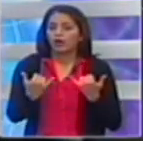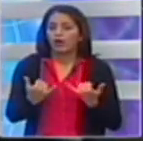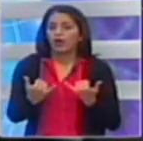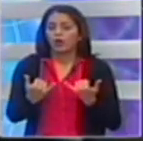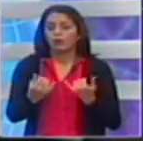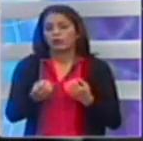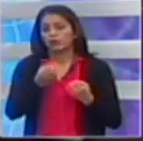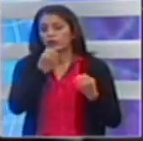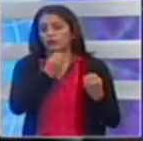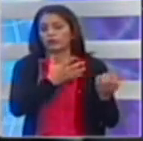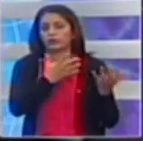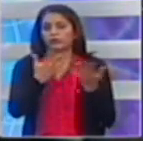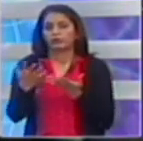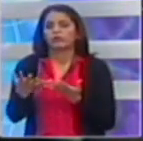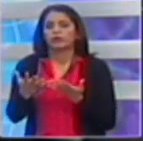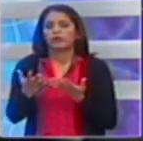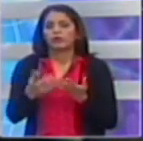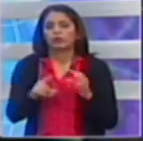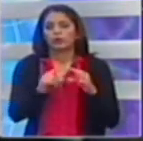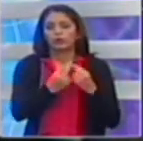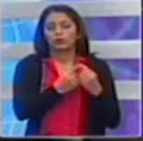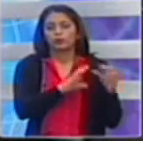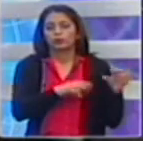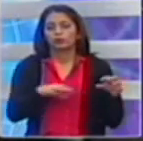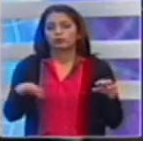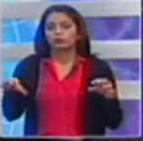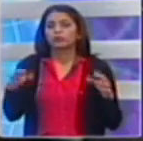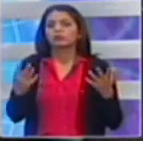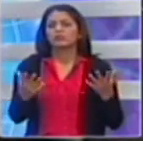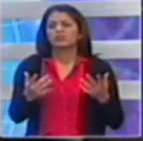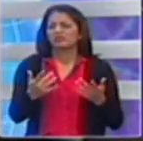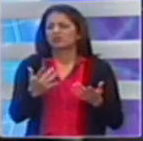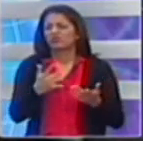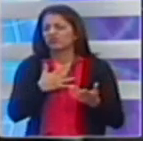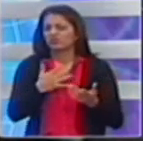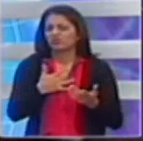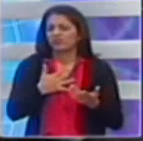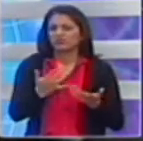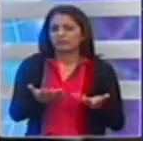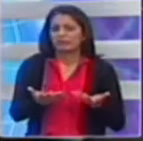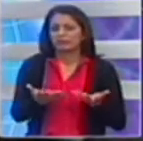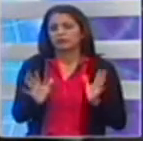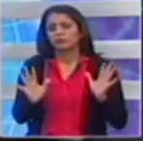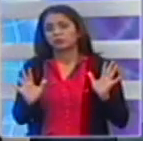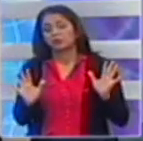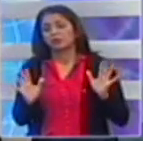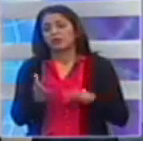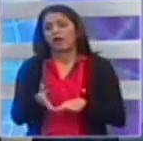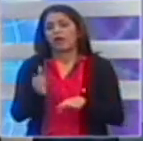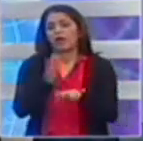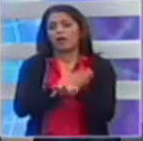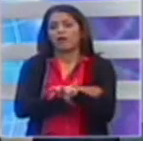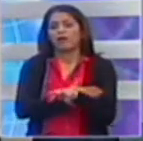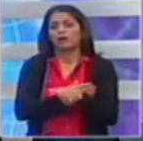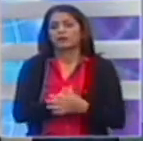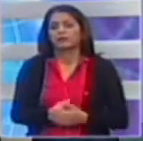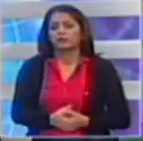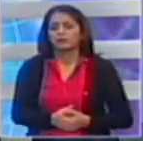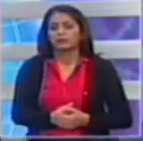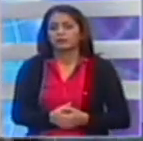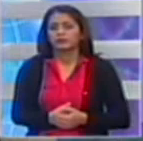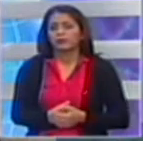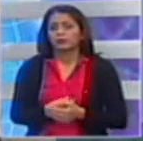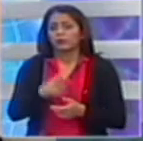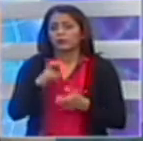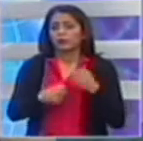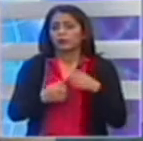este sentido de masas que se han sentido inconformes desde que creo yo que empezó todo un eje globalizador en los Estados